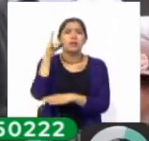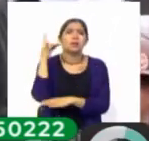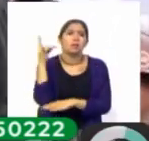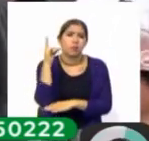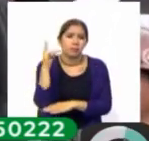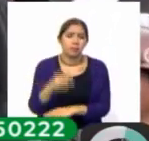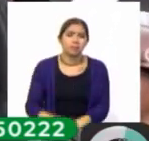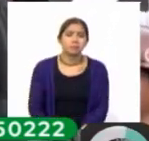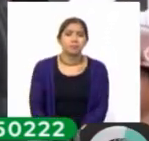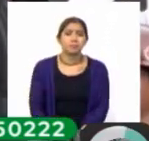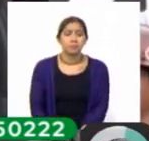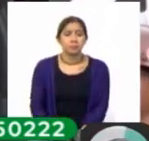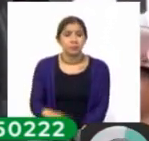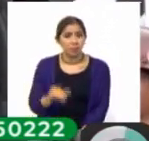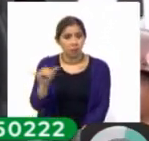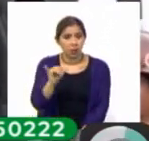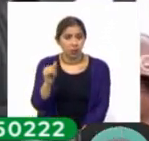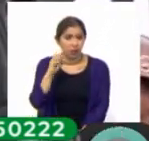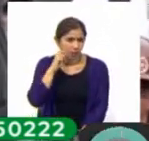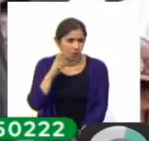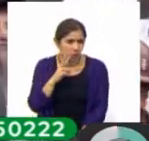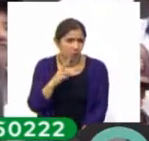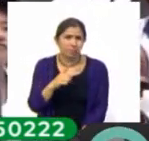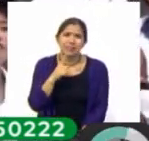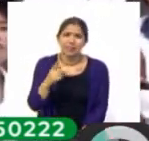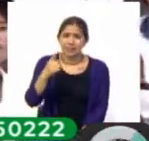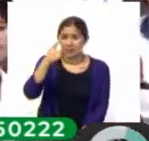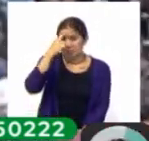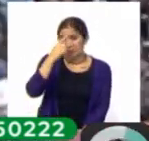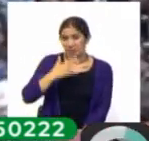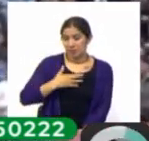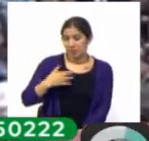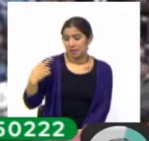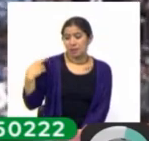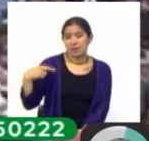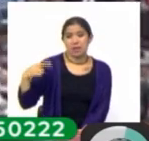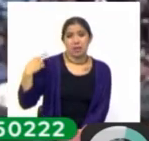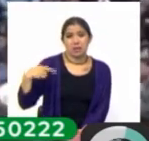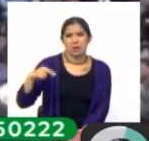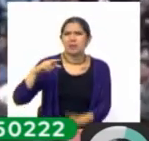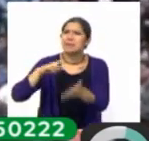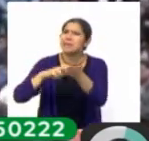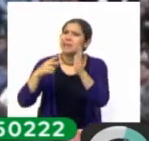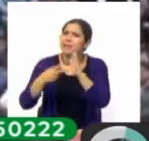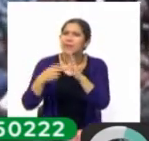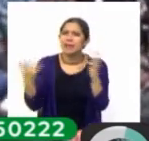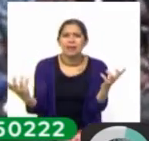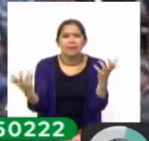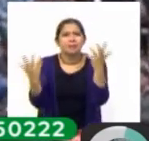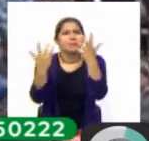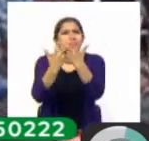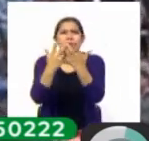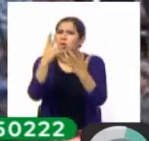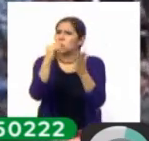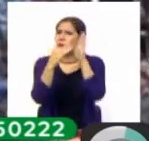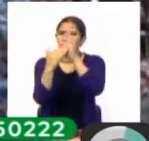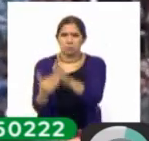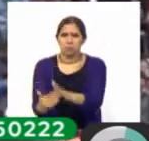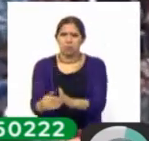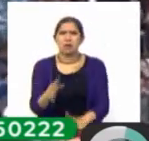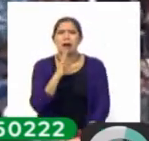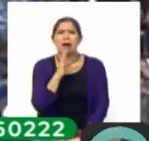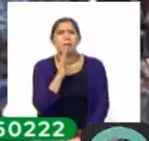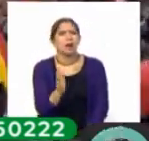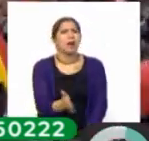presidente además manifestó que para mí la religión es como una reconciliación, no para la discriminación. Levantan el nombre de Jesucristo para